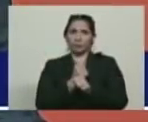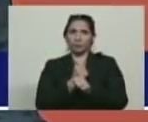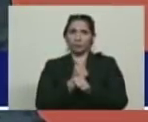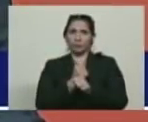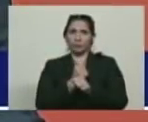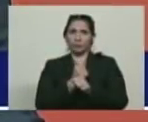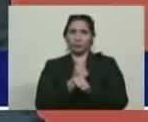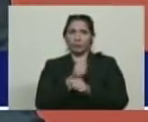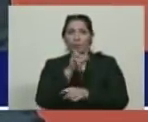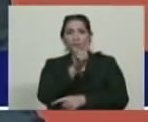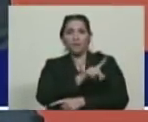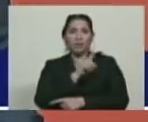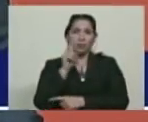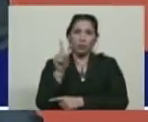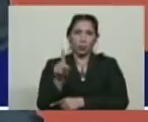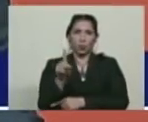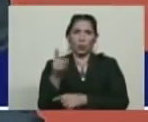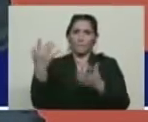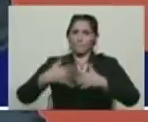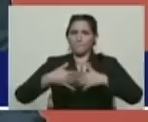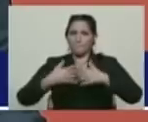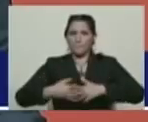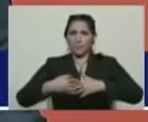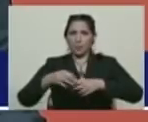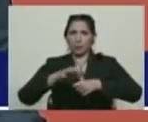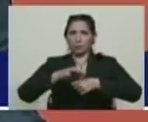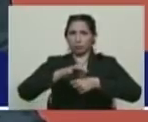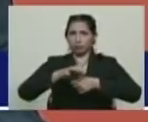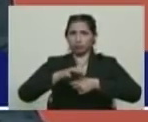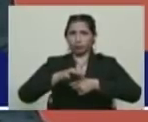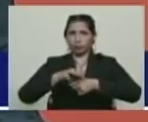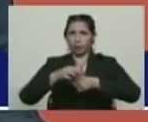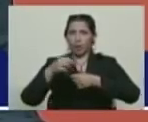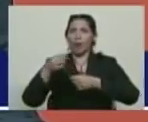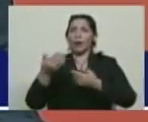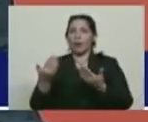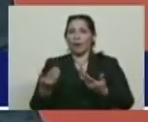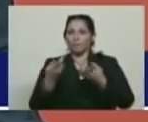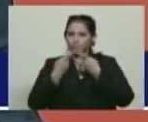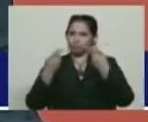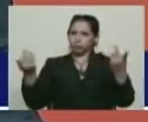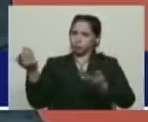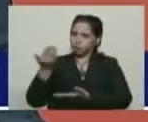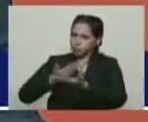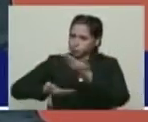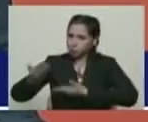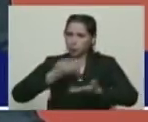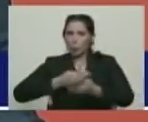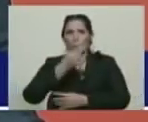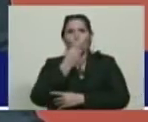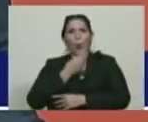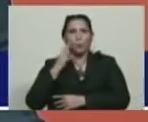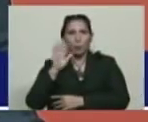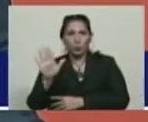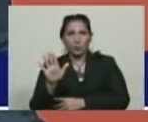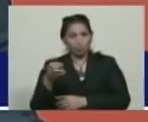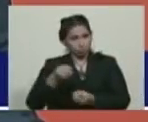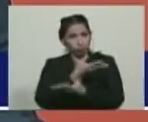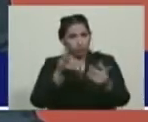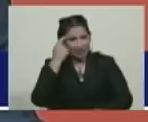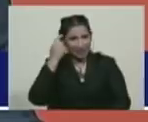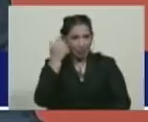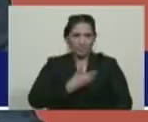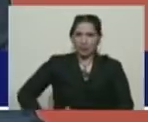de estos 21 mataderos nuestro mensaje de solidaridad de compromiso ustedes saben que el presidente